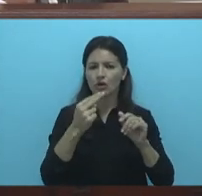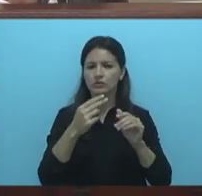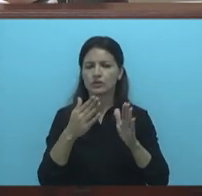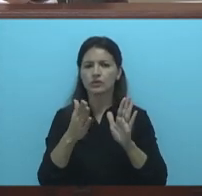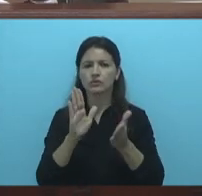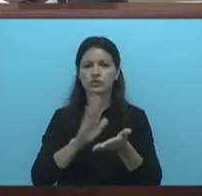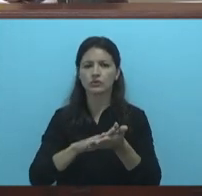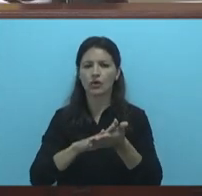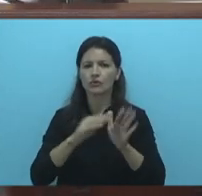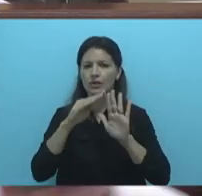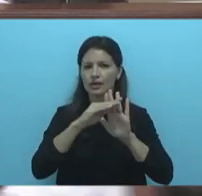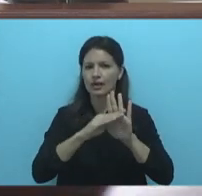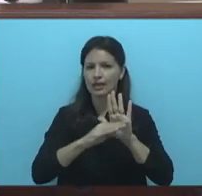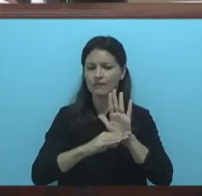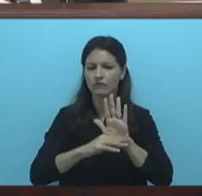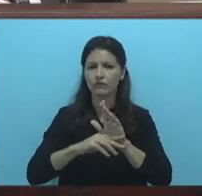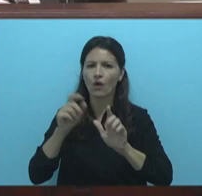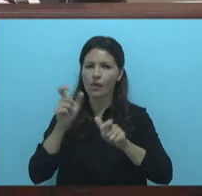de municipalidades y comunas.